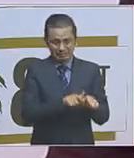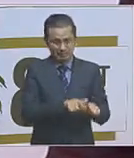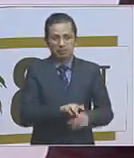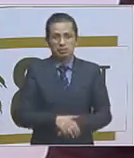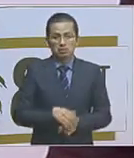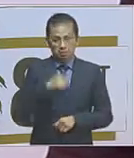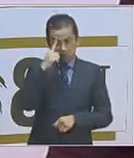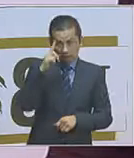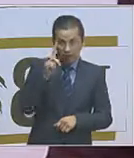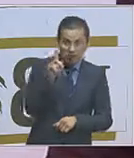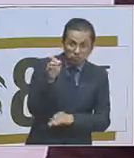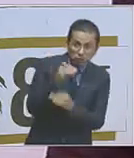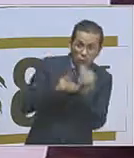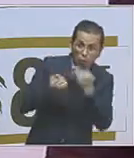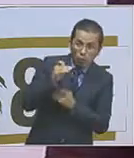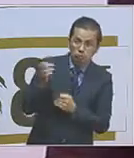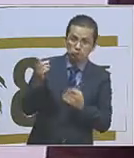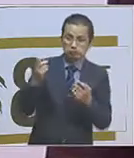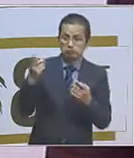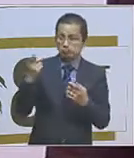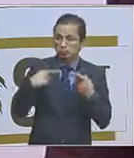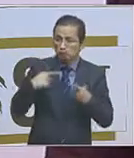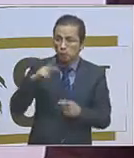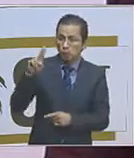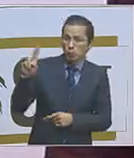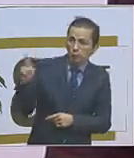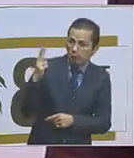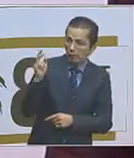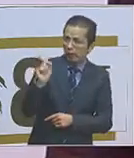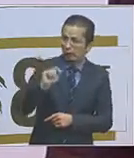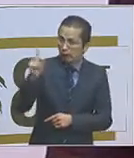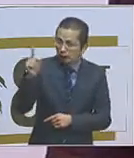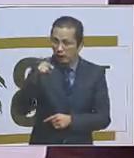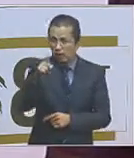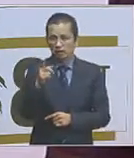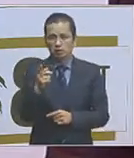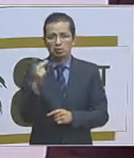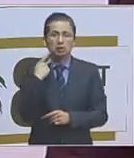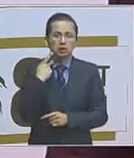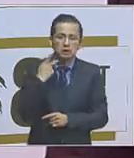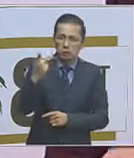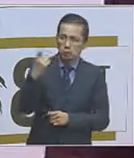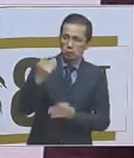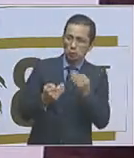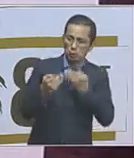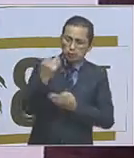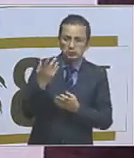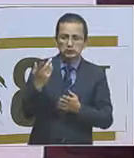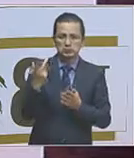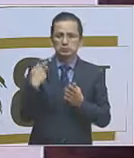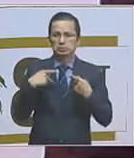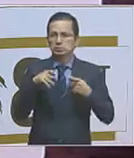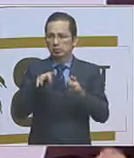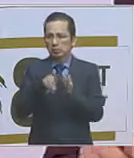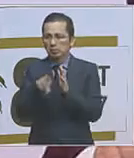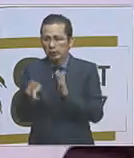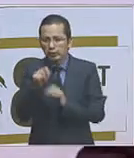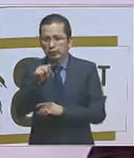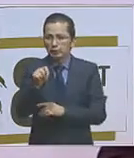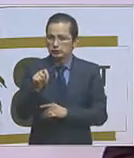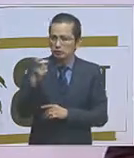a los actores políticos a los periodistas a los jueces a los ciudadanos